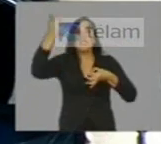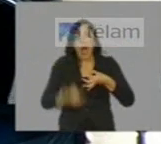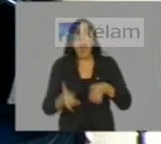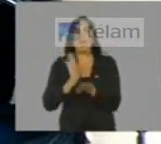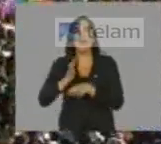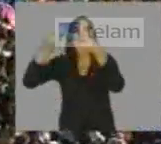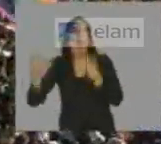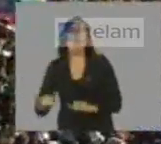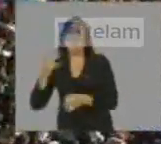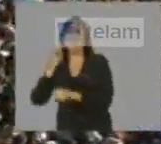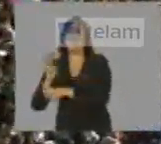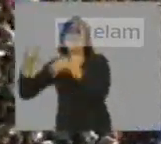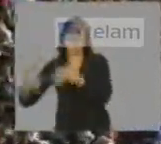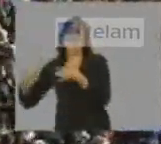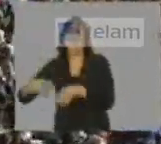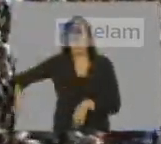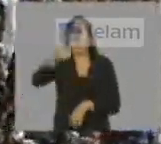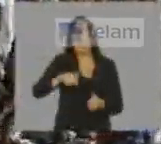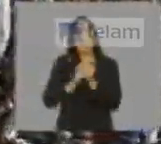Rosario para saberlo.